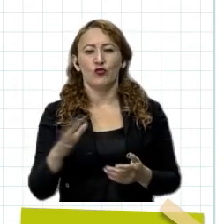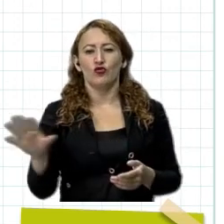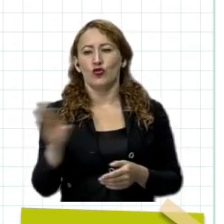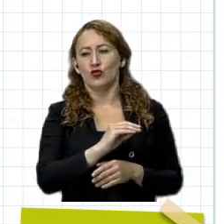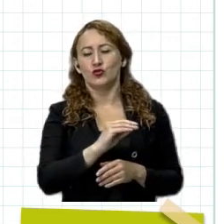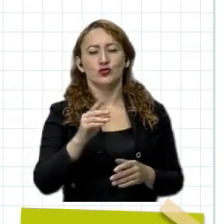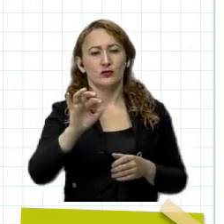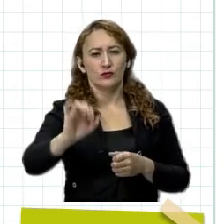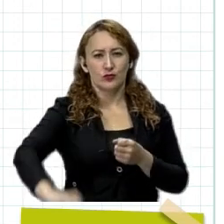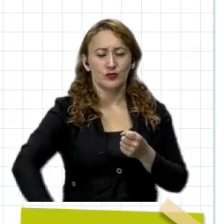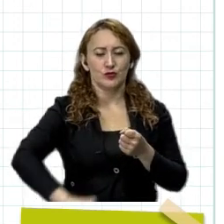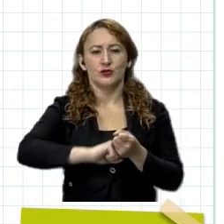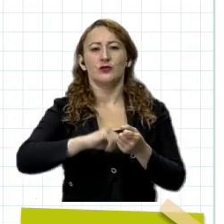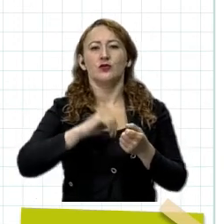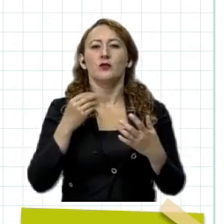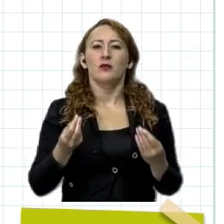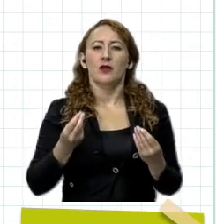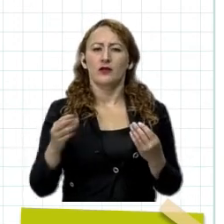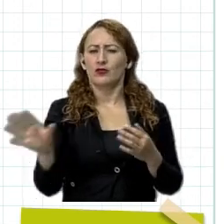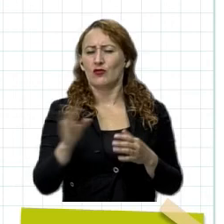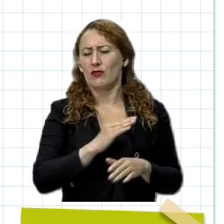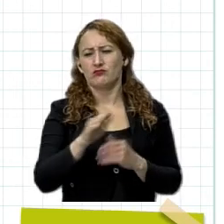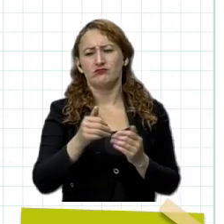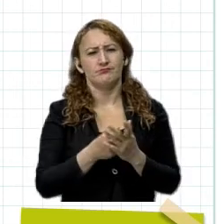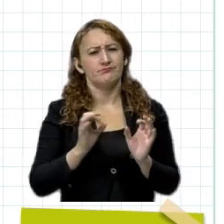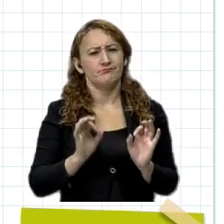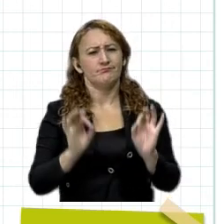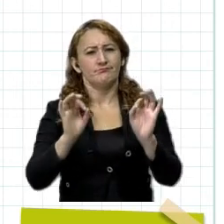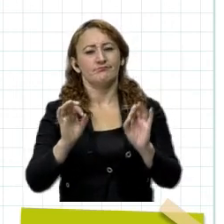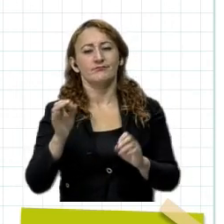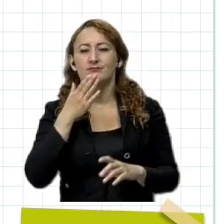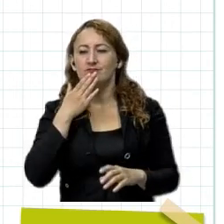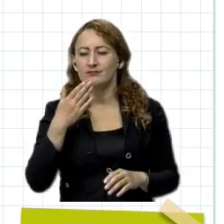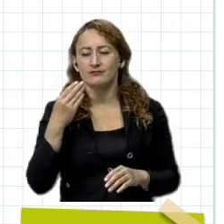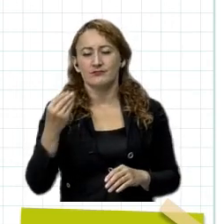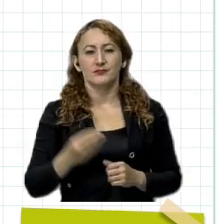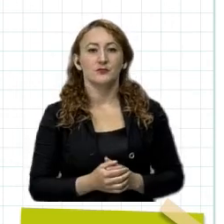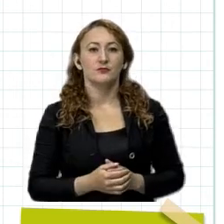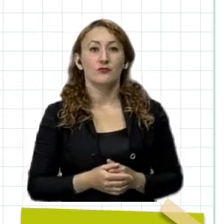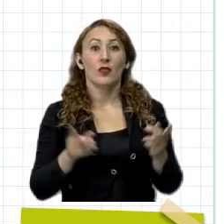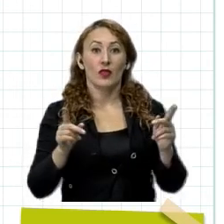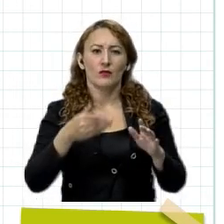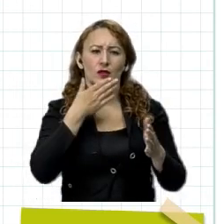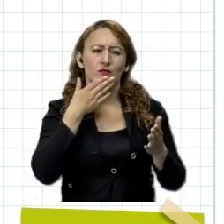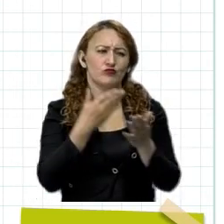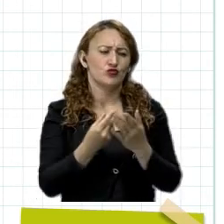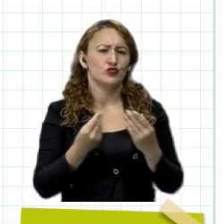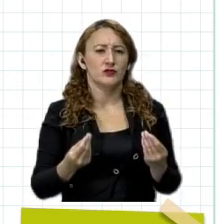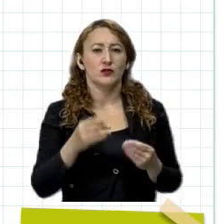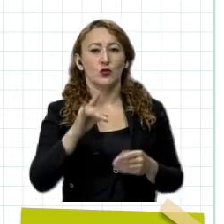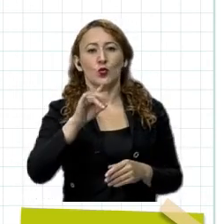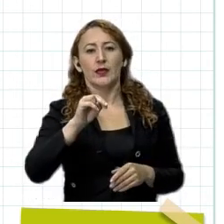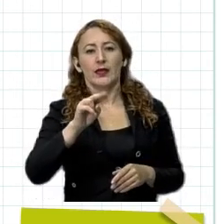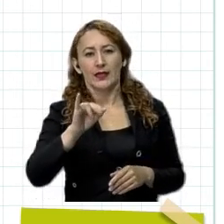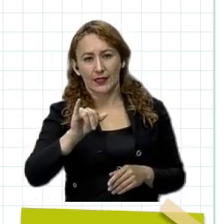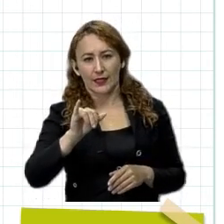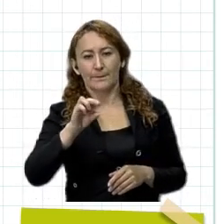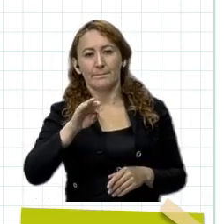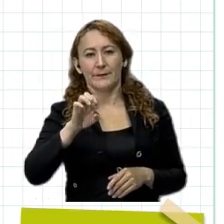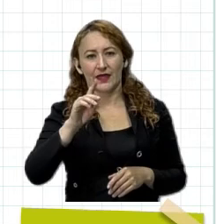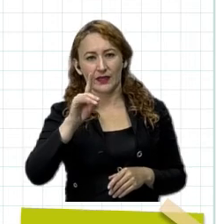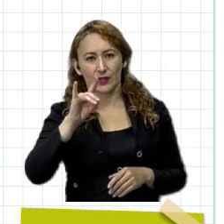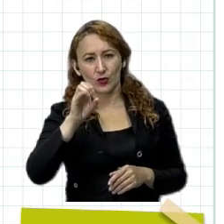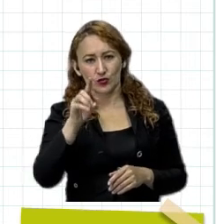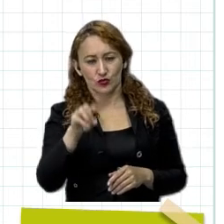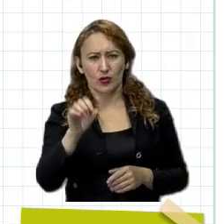apoyándonos y apoyándonos para que todo salga bien. Muchas gracias, Willy. También agradecer infinitamente a Unimedios todo el apoyo que nos